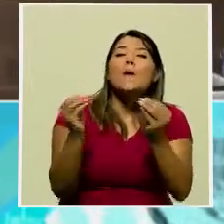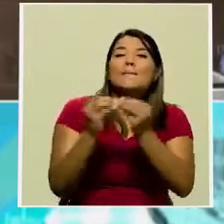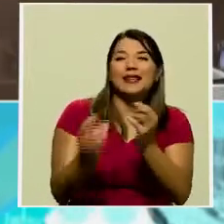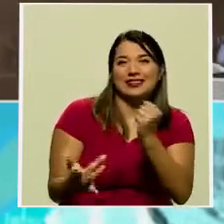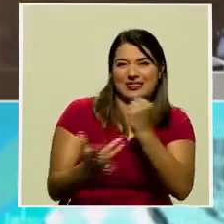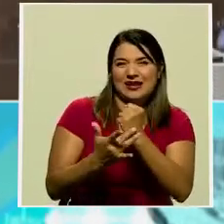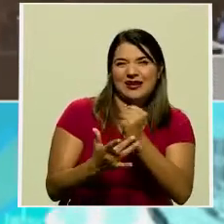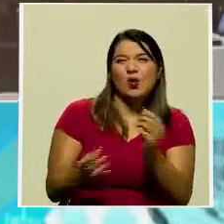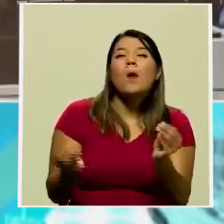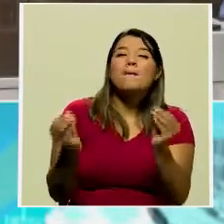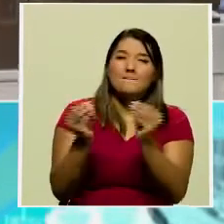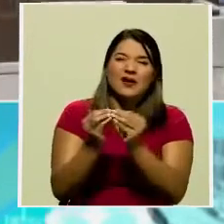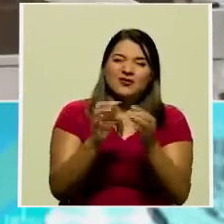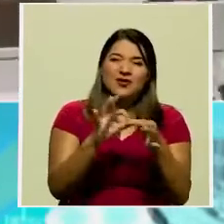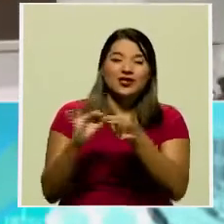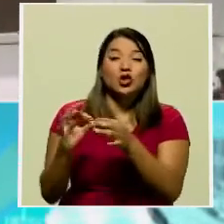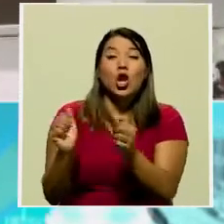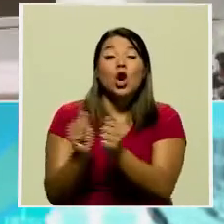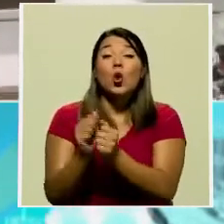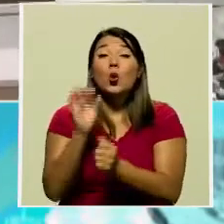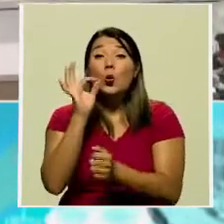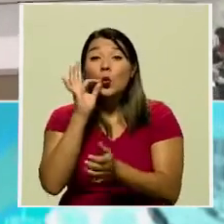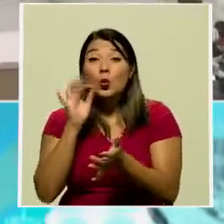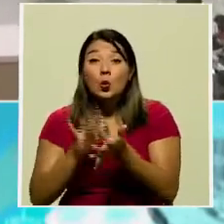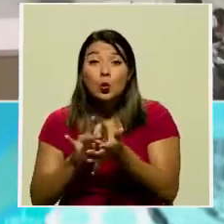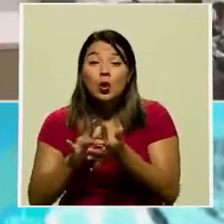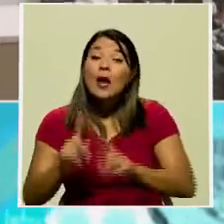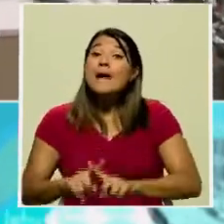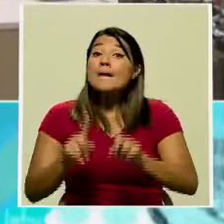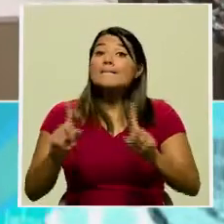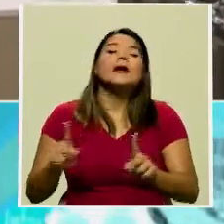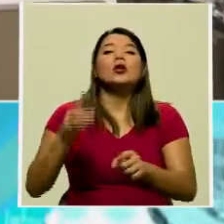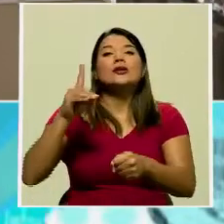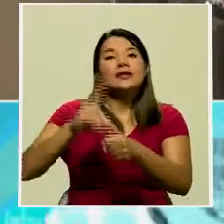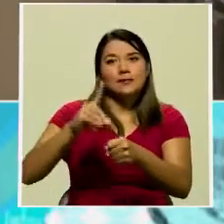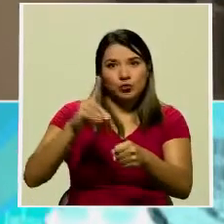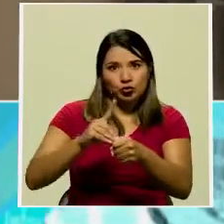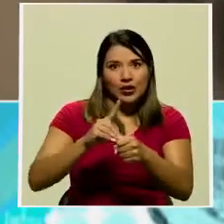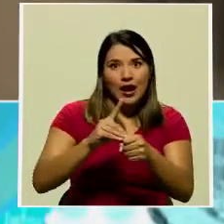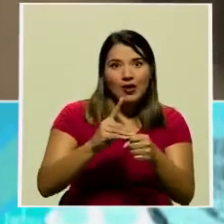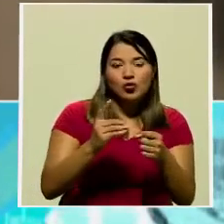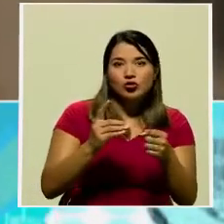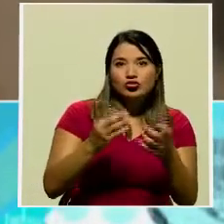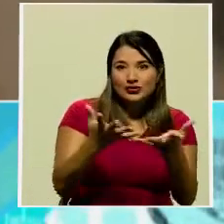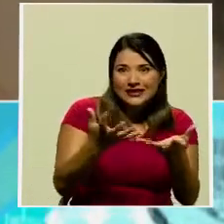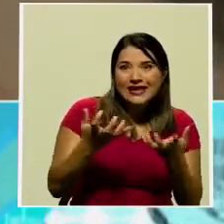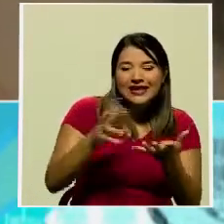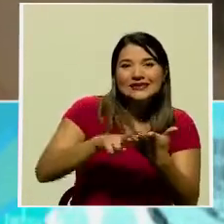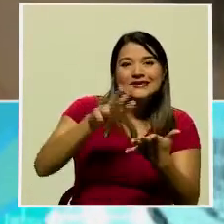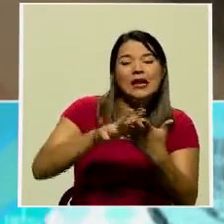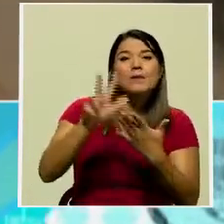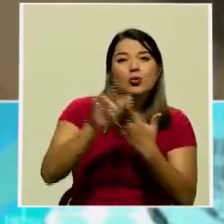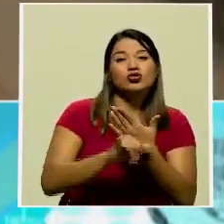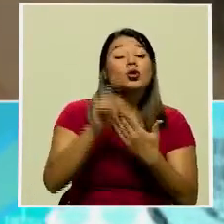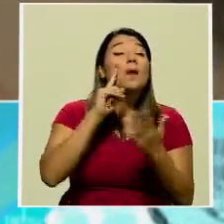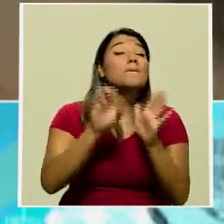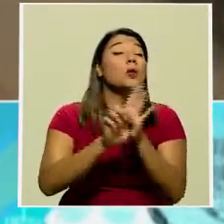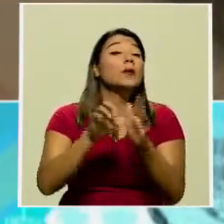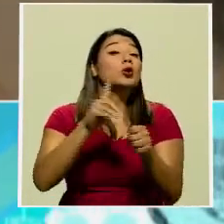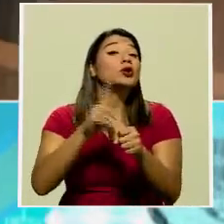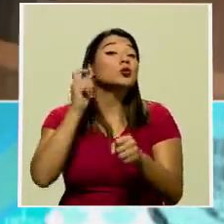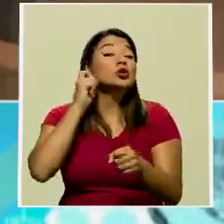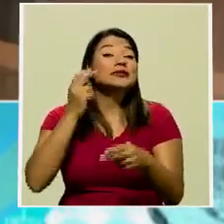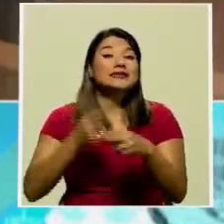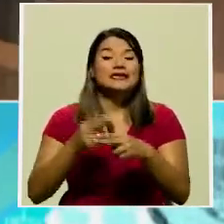cannabis medicinal, pero pues los diputados que impulsan esa iniciativa, sobre todo la independiente Zoila Rosa Bolio,